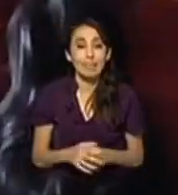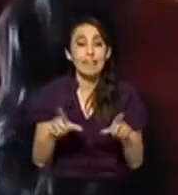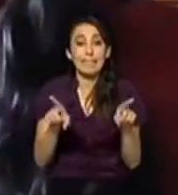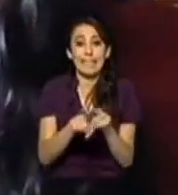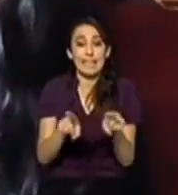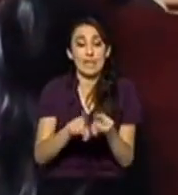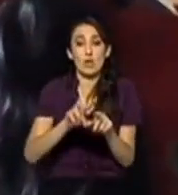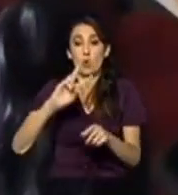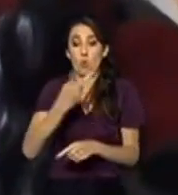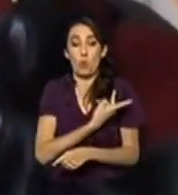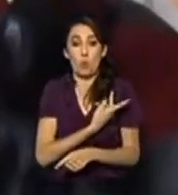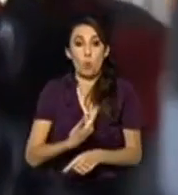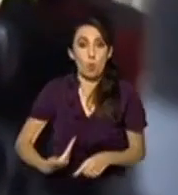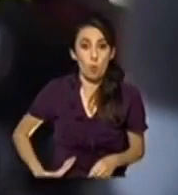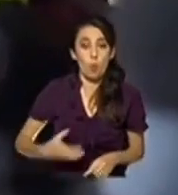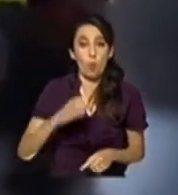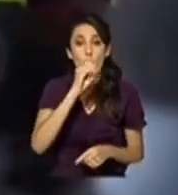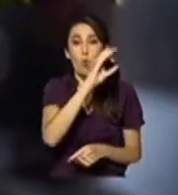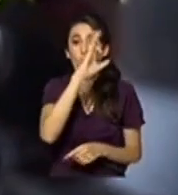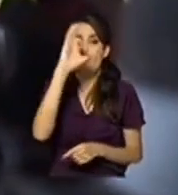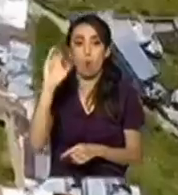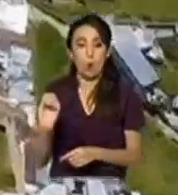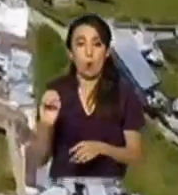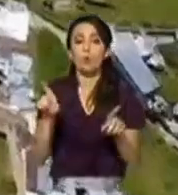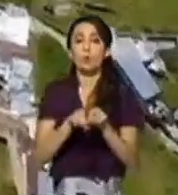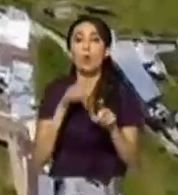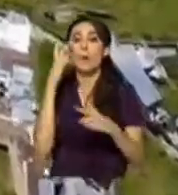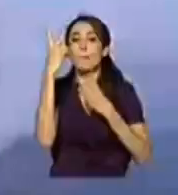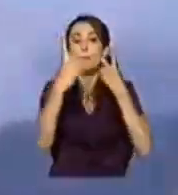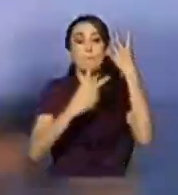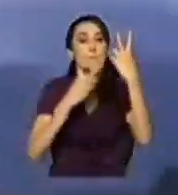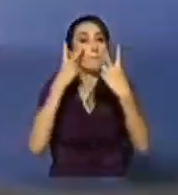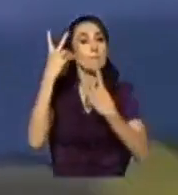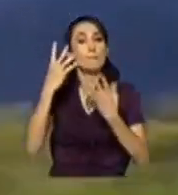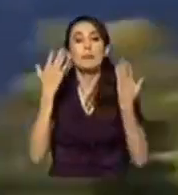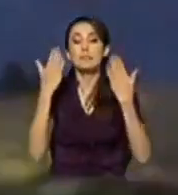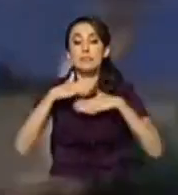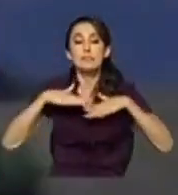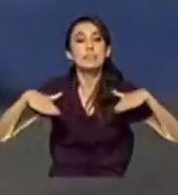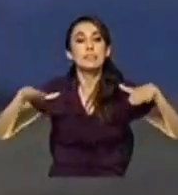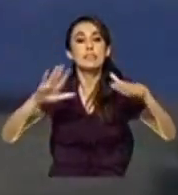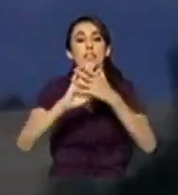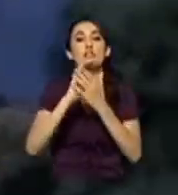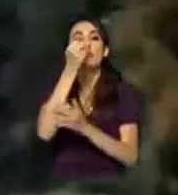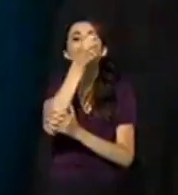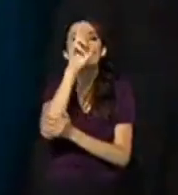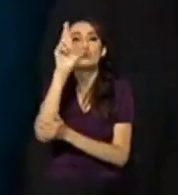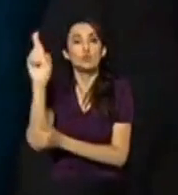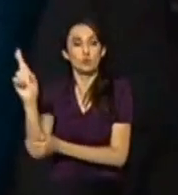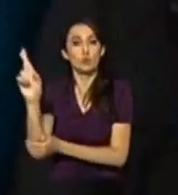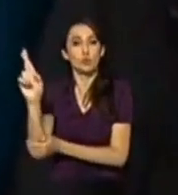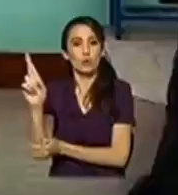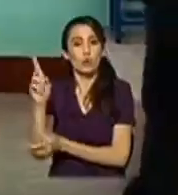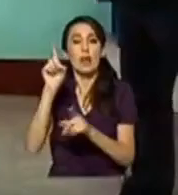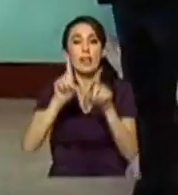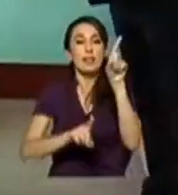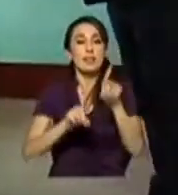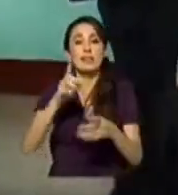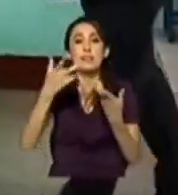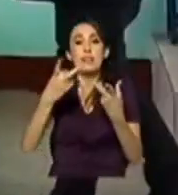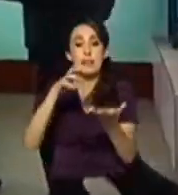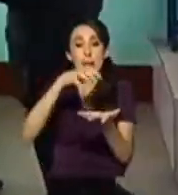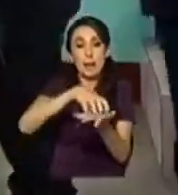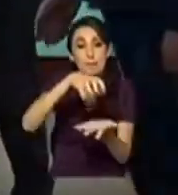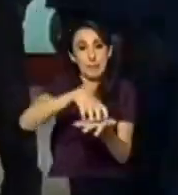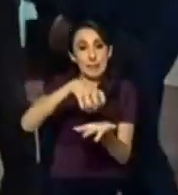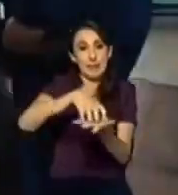Asimismo, el vicepresidente Otto Sonnenholzner visitó las comunidades San Juan de Chillogallo en Quito y Larcachaca y San Antonio de la parroquia